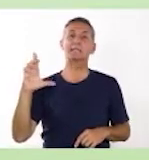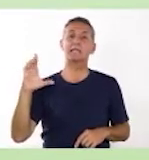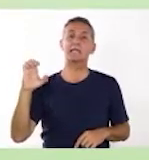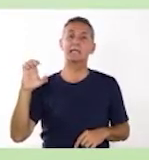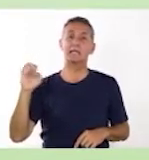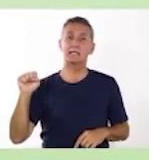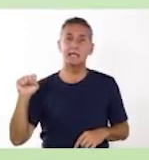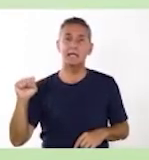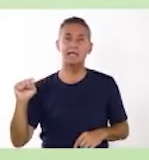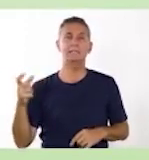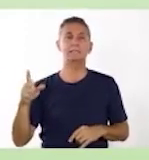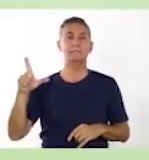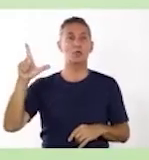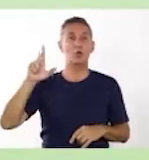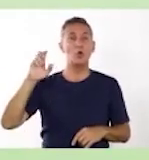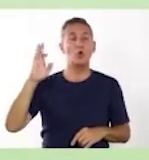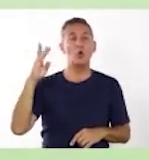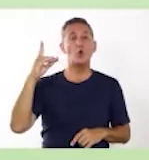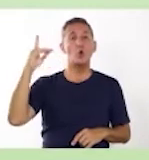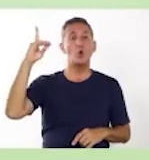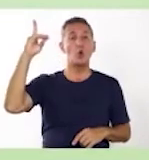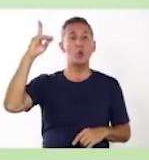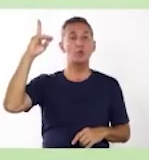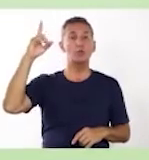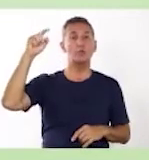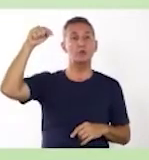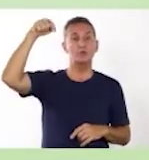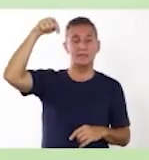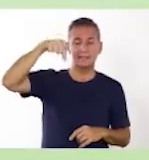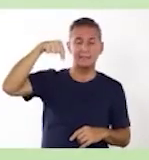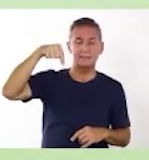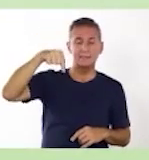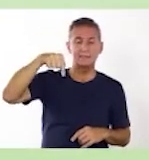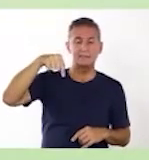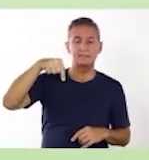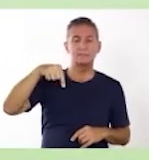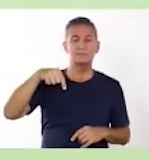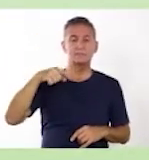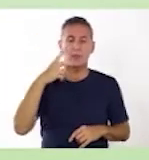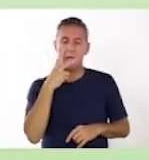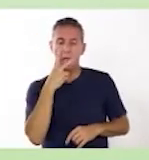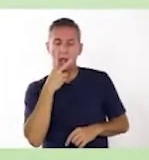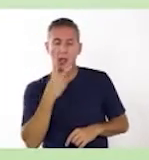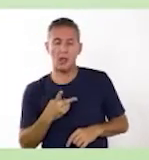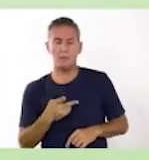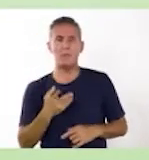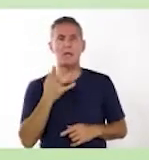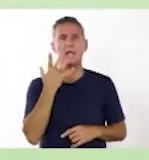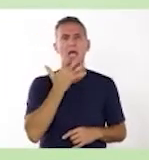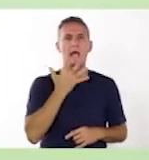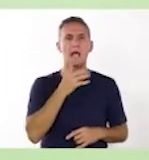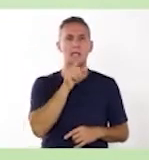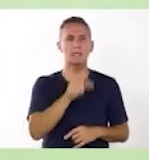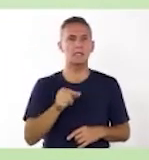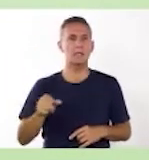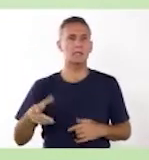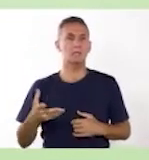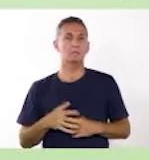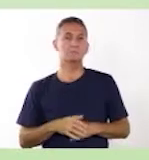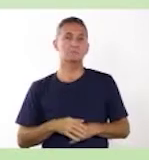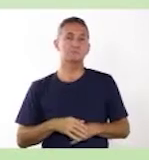dicho que los dioses están en todas las acciones de los hombres, que no,